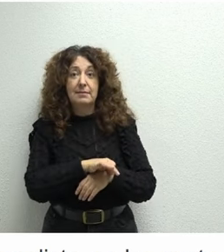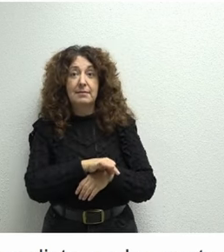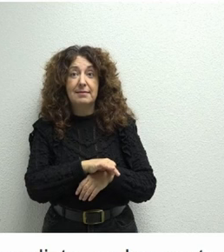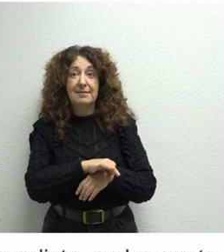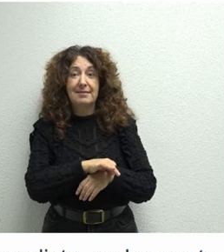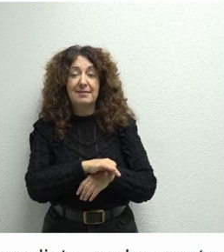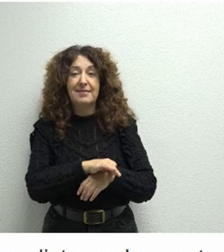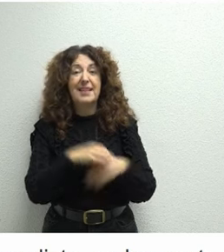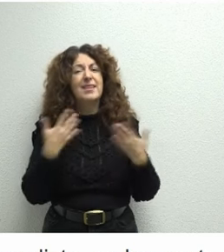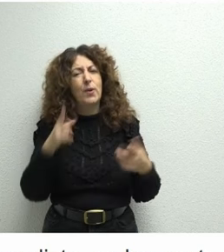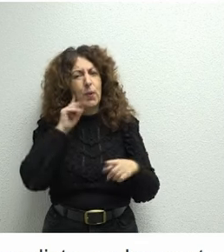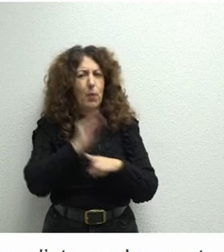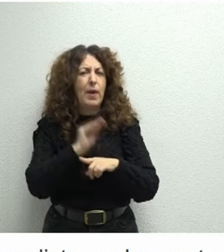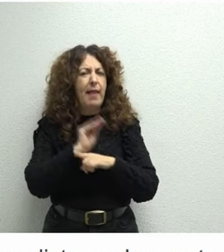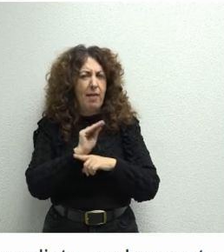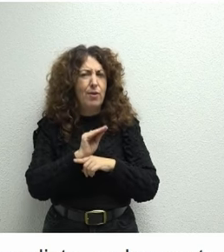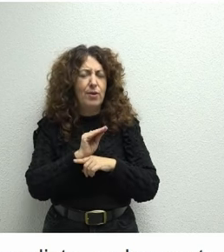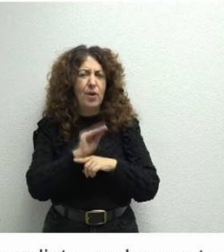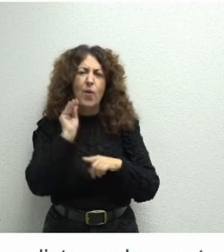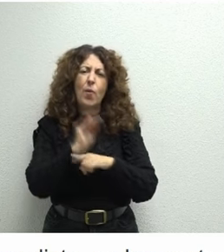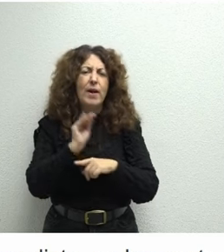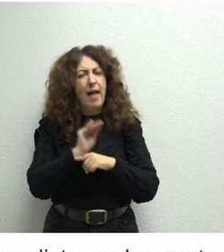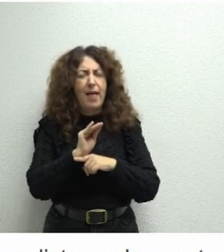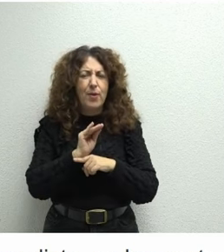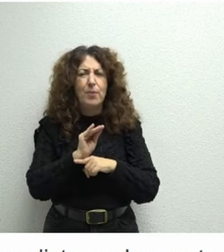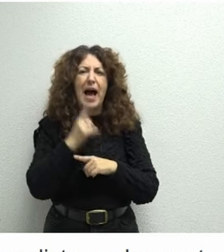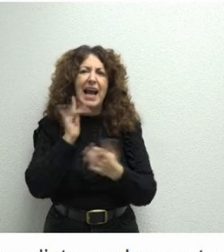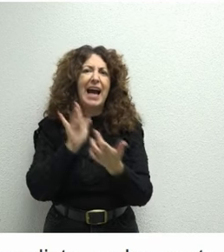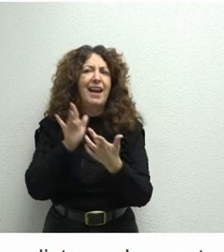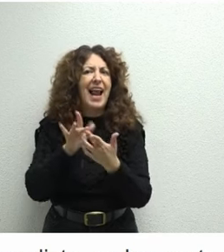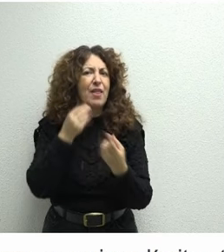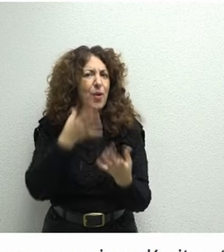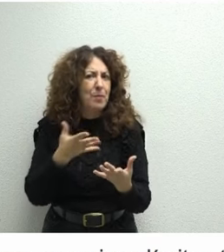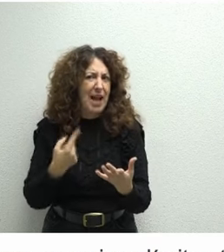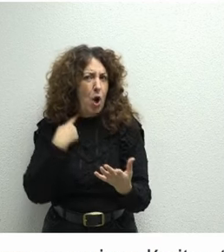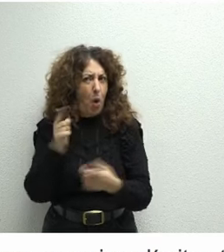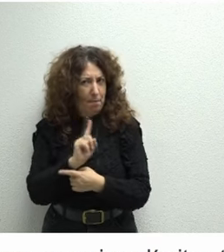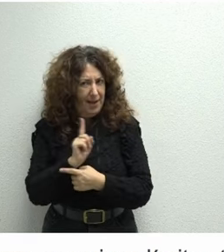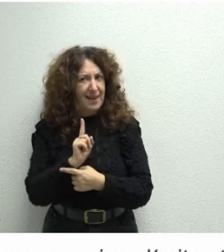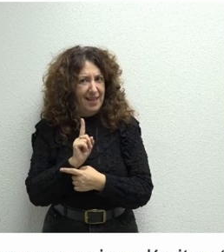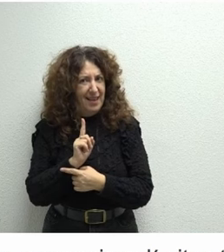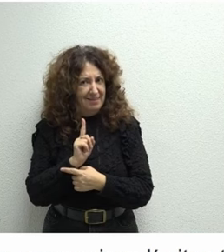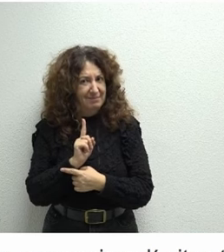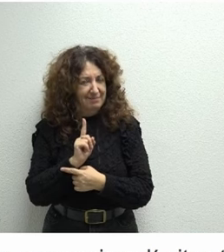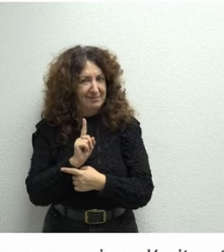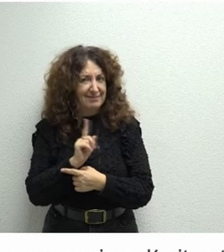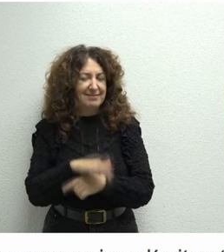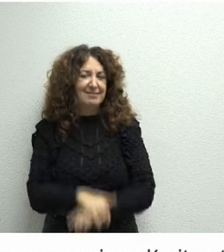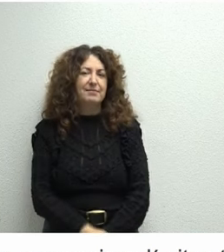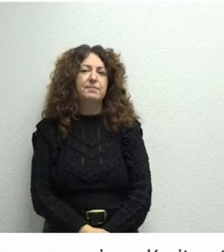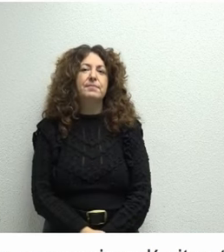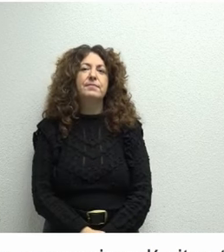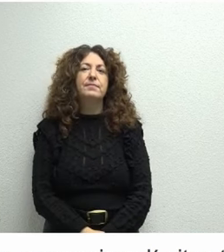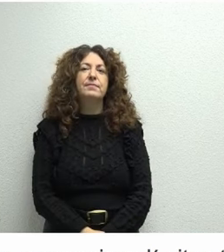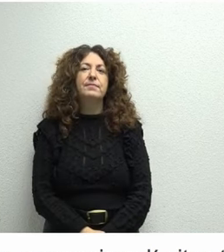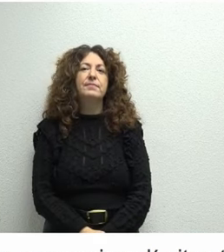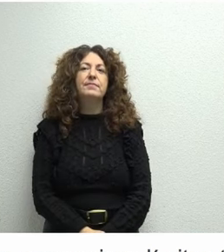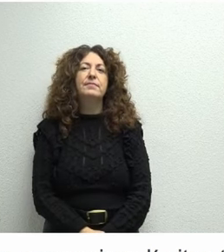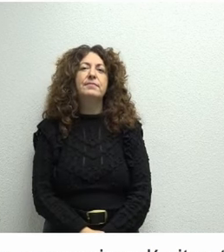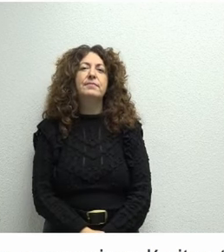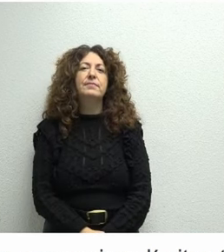mucha mucho cuidado a lo mejor con no perder una buena relación terapéutica Vale qué más